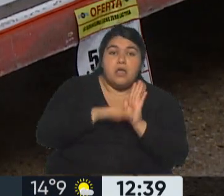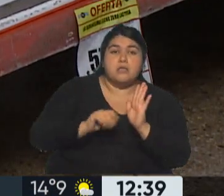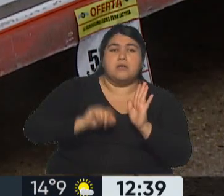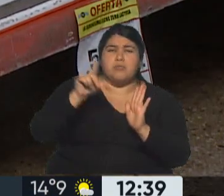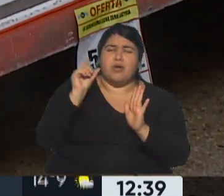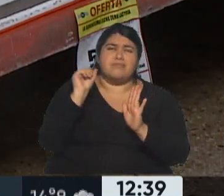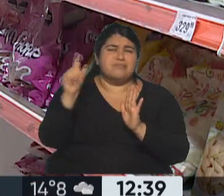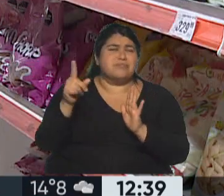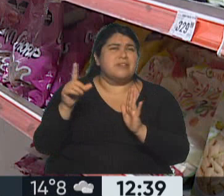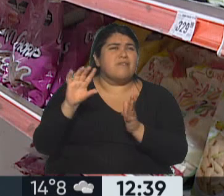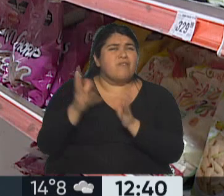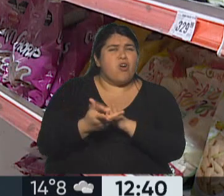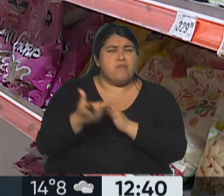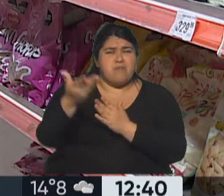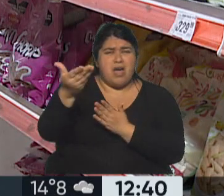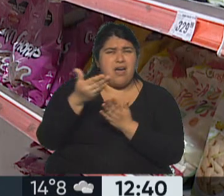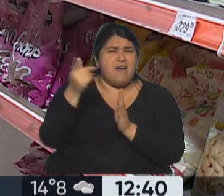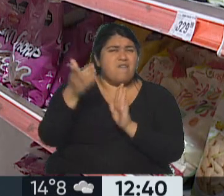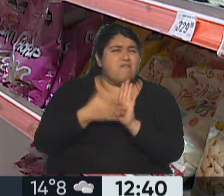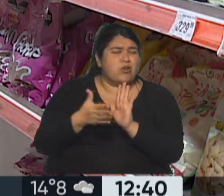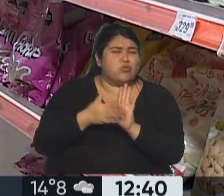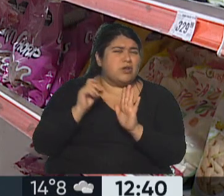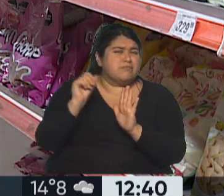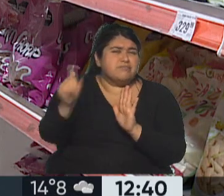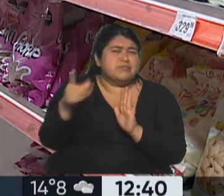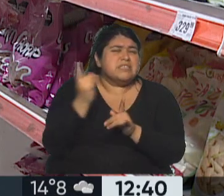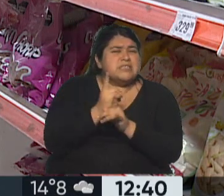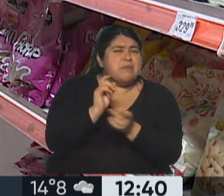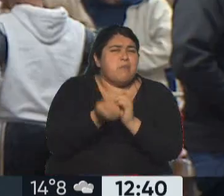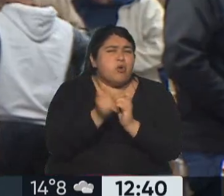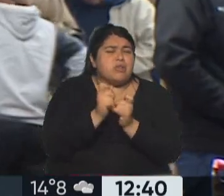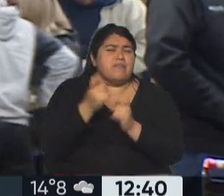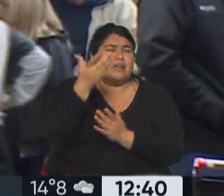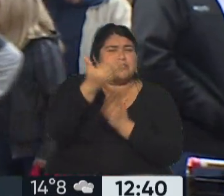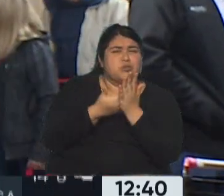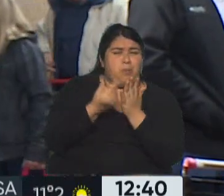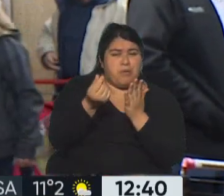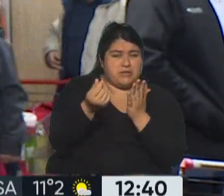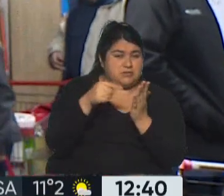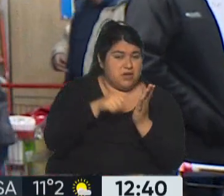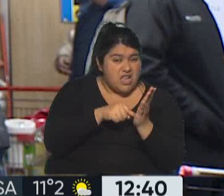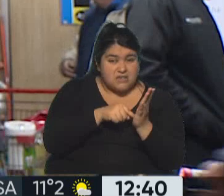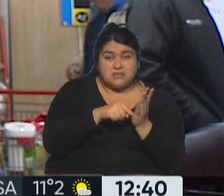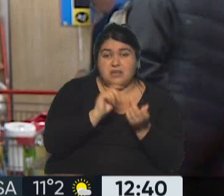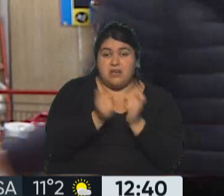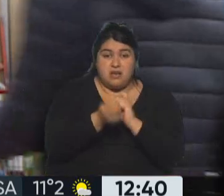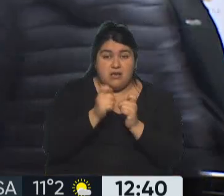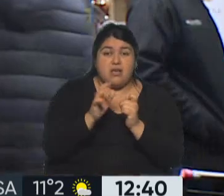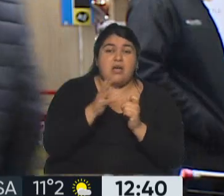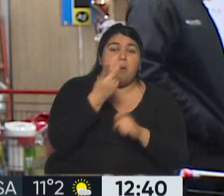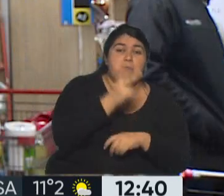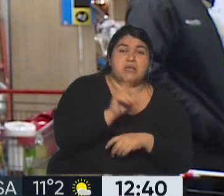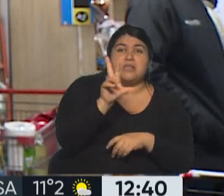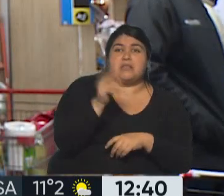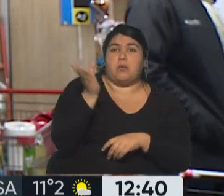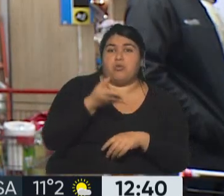muy particular de facturar, que históricamente tienen bonificaciones sobre un precio de lista. Bueno, esas bonificaciones oscilan entre el 20 y el